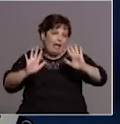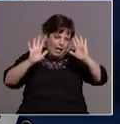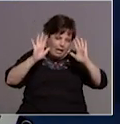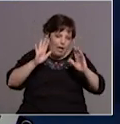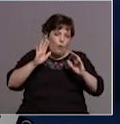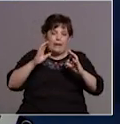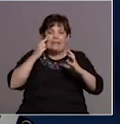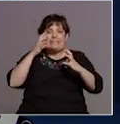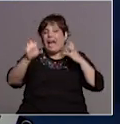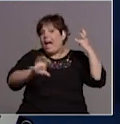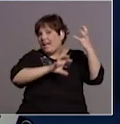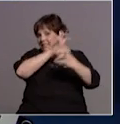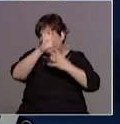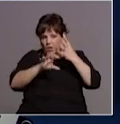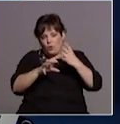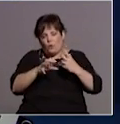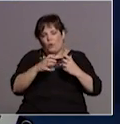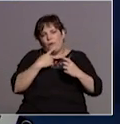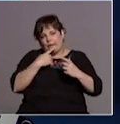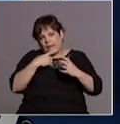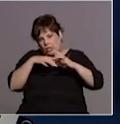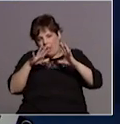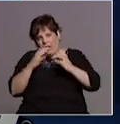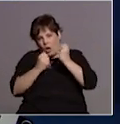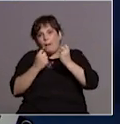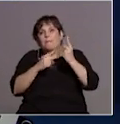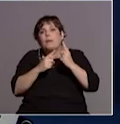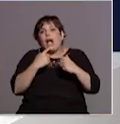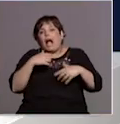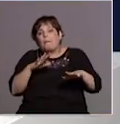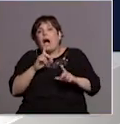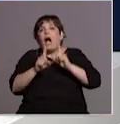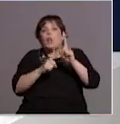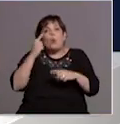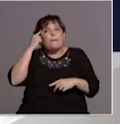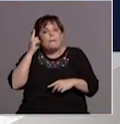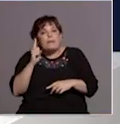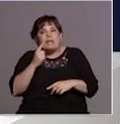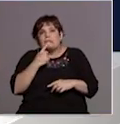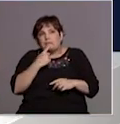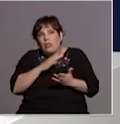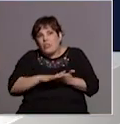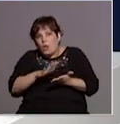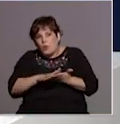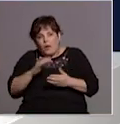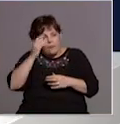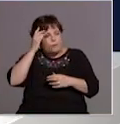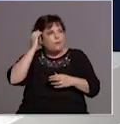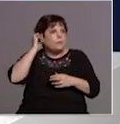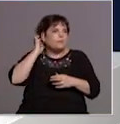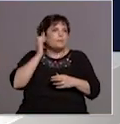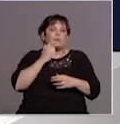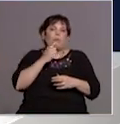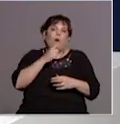aquel famoso escándalo de watergate que lo obligó a salir y en este caso de pronto algunos están pensando en reeditar alguna salida